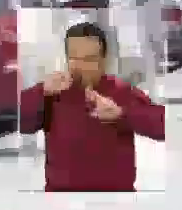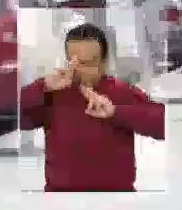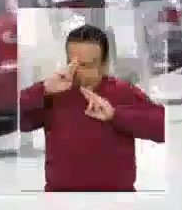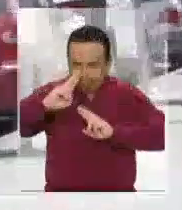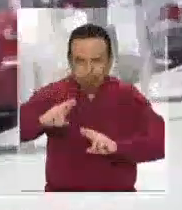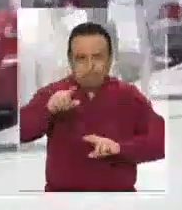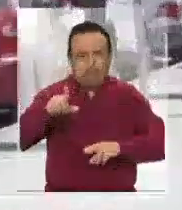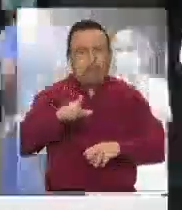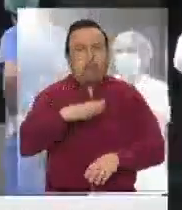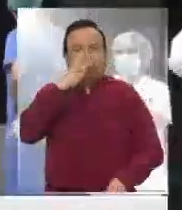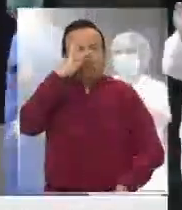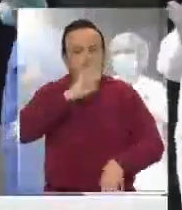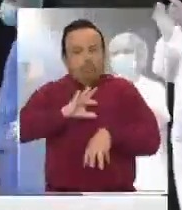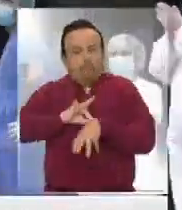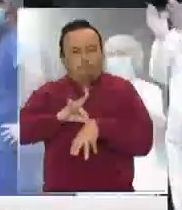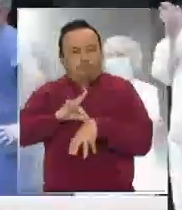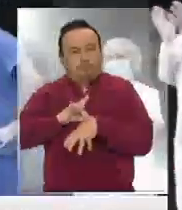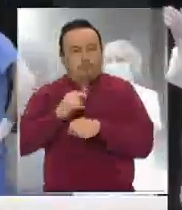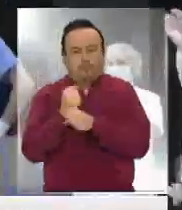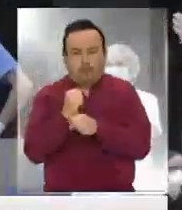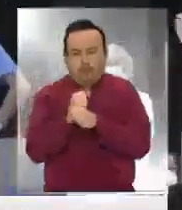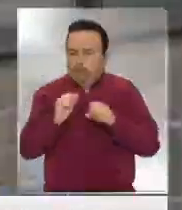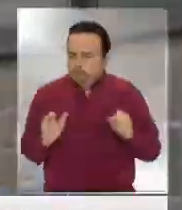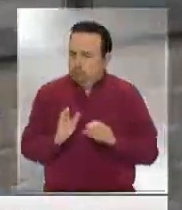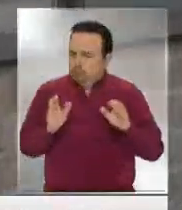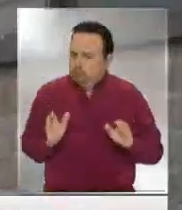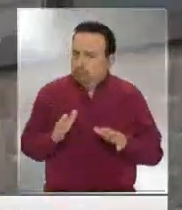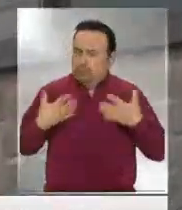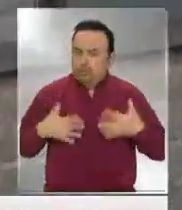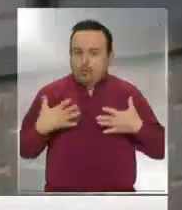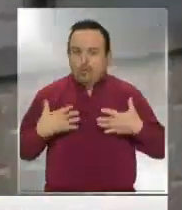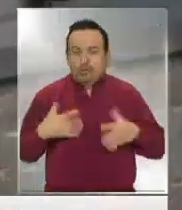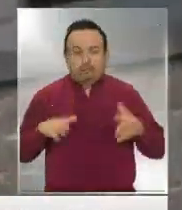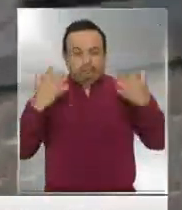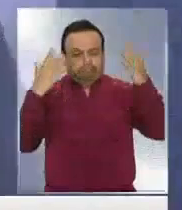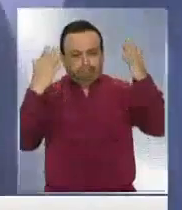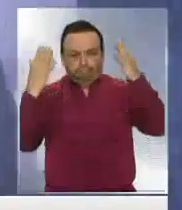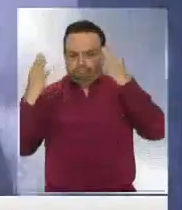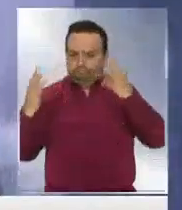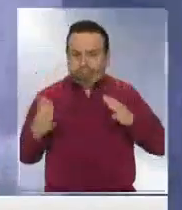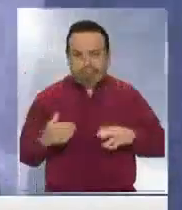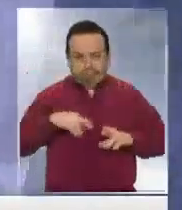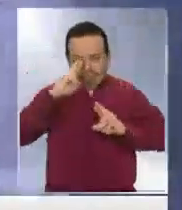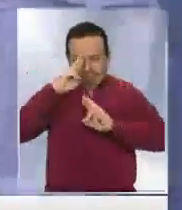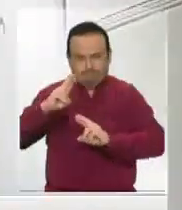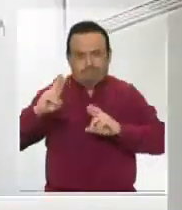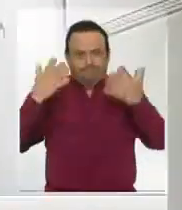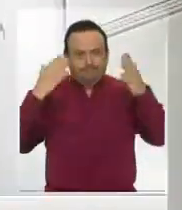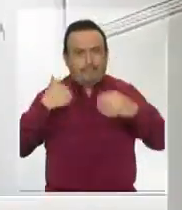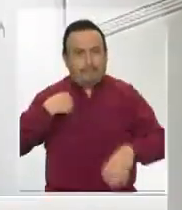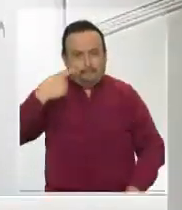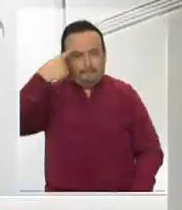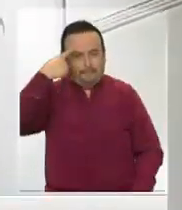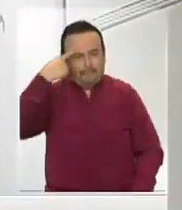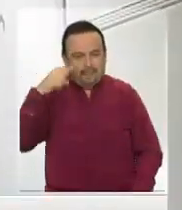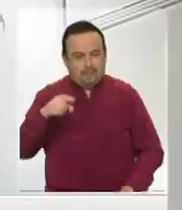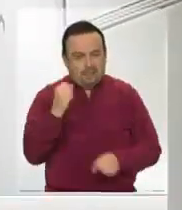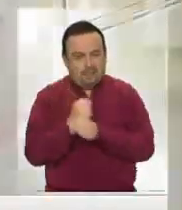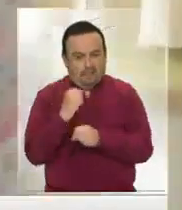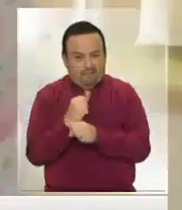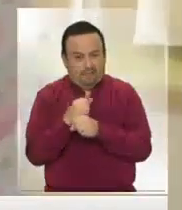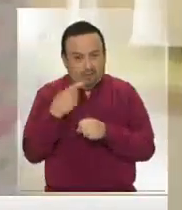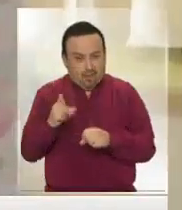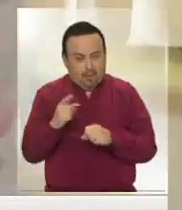que luchan a diario cara a cara con el COVID-19. Por lo mismo, es casi imposible pensar que aquellos que trabajan